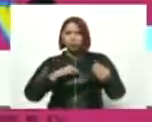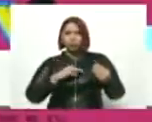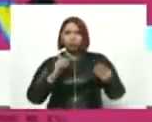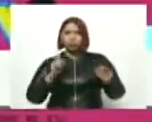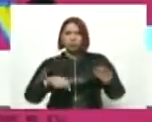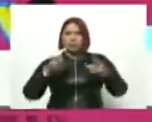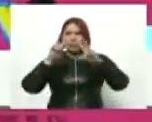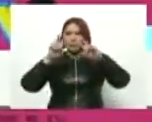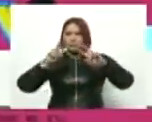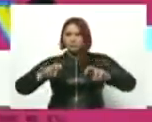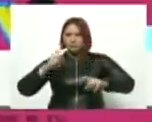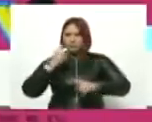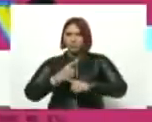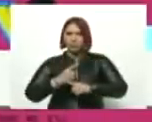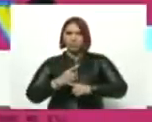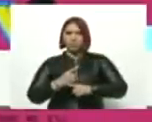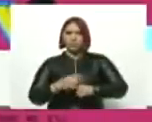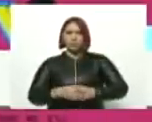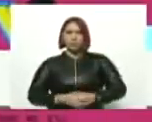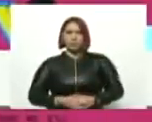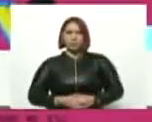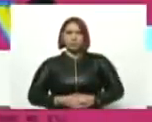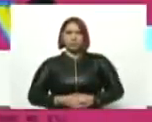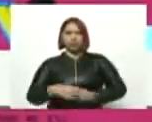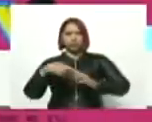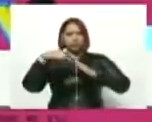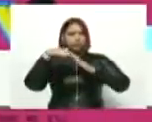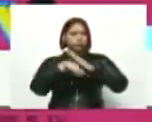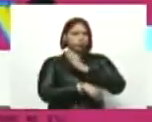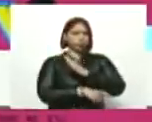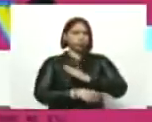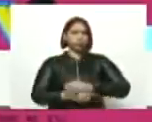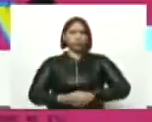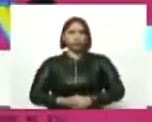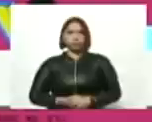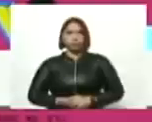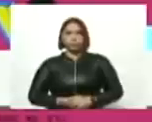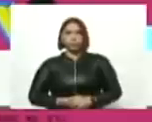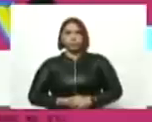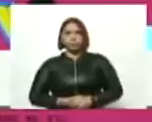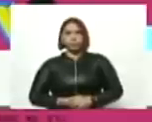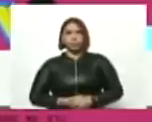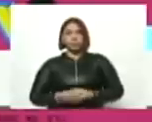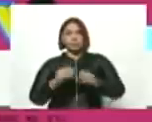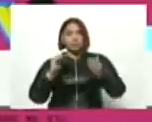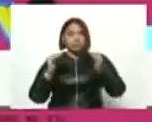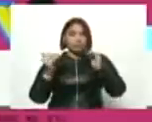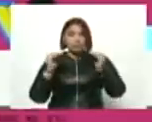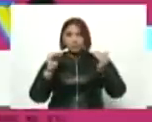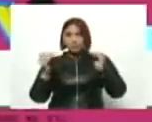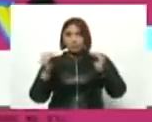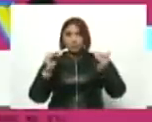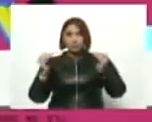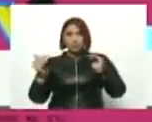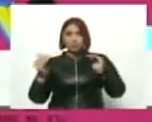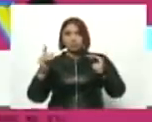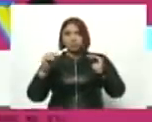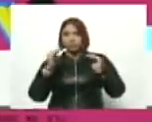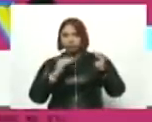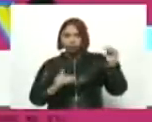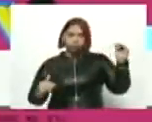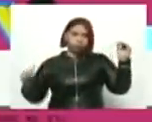una revisión muy profunda en lo ético, en lo